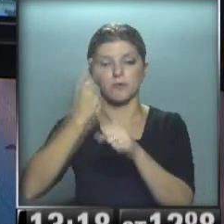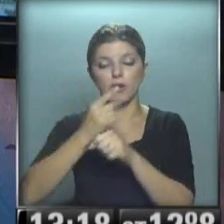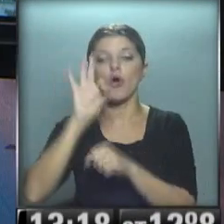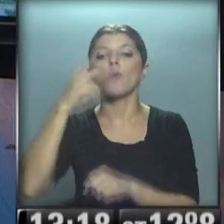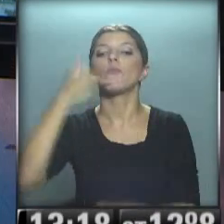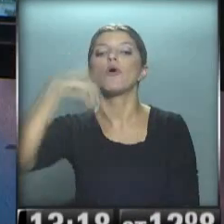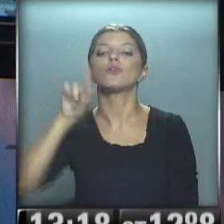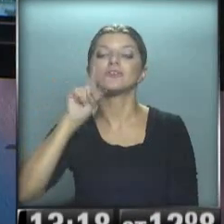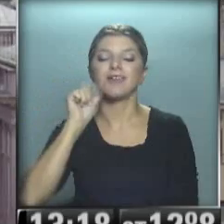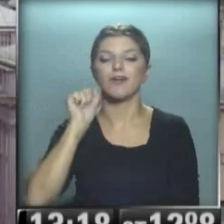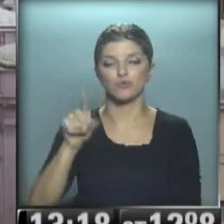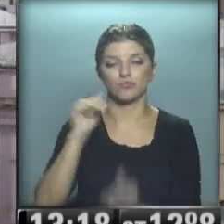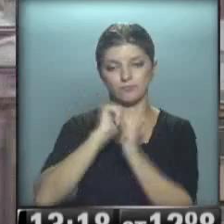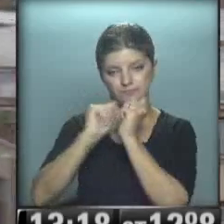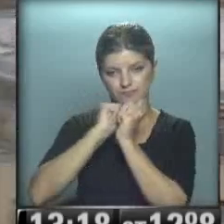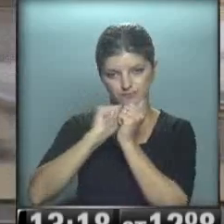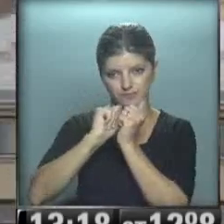Bosnia y su historia.